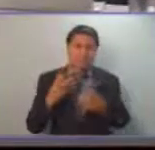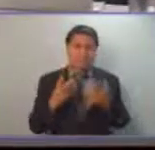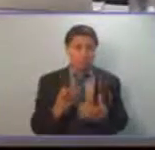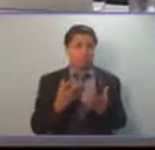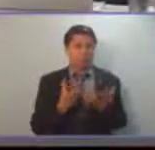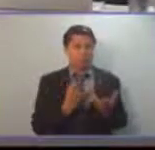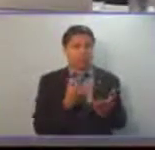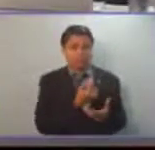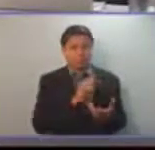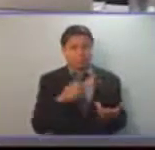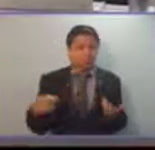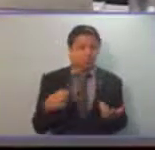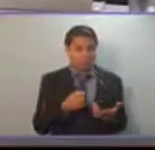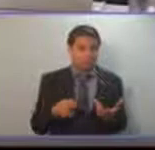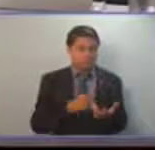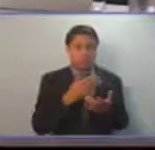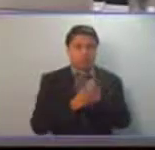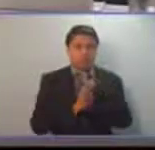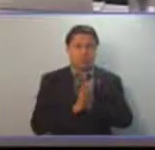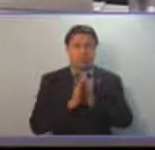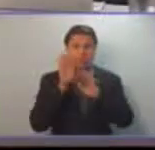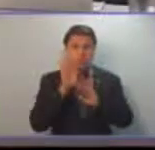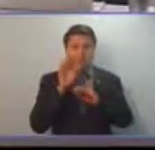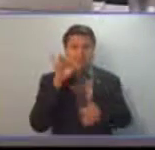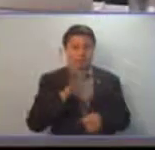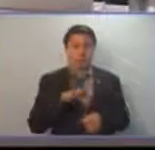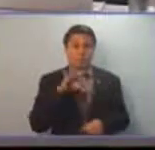en la plaza pidiendo el respeto al voto,